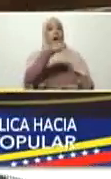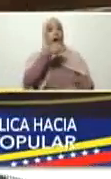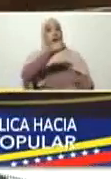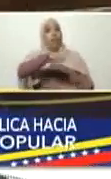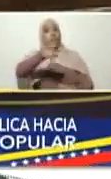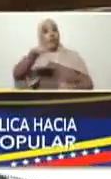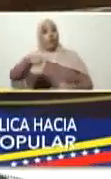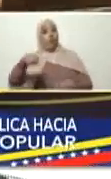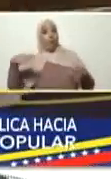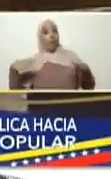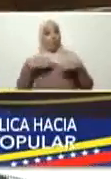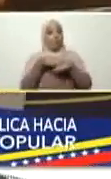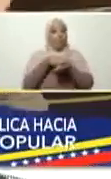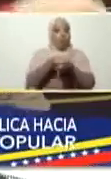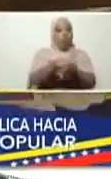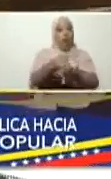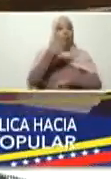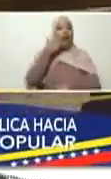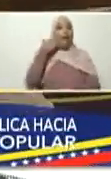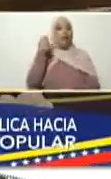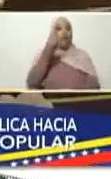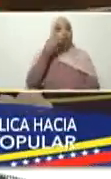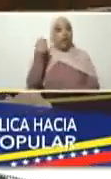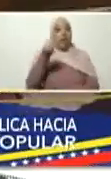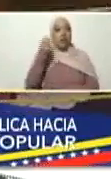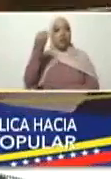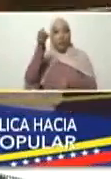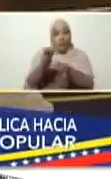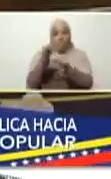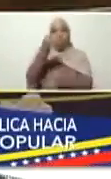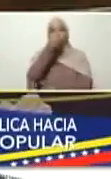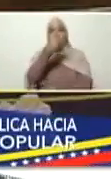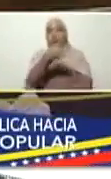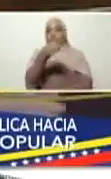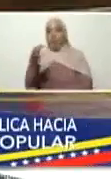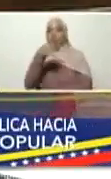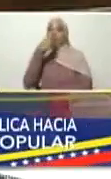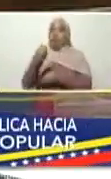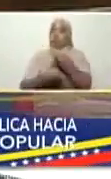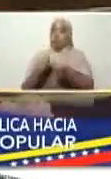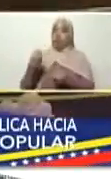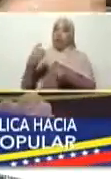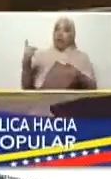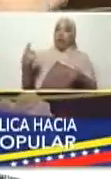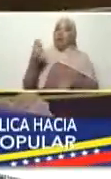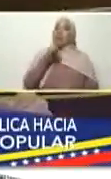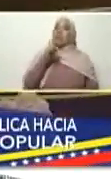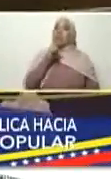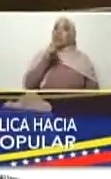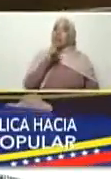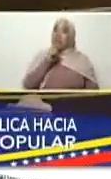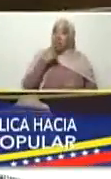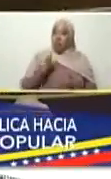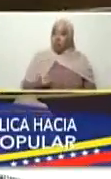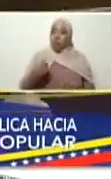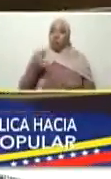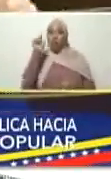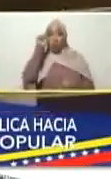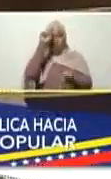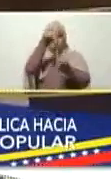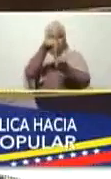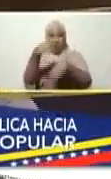y compañeras de una experiencia además exitosa, que han enfrentado las dificultades y han encontrado creado caminos